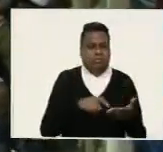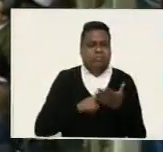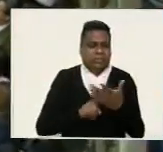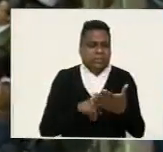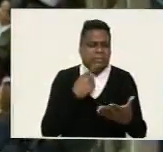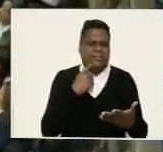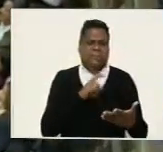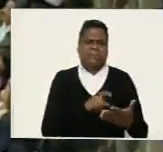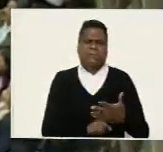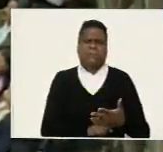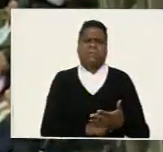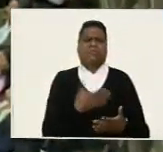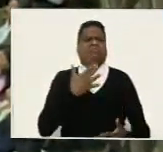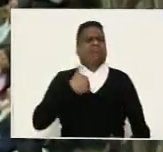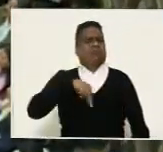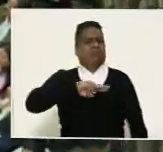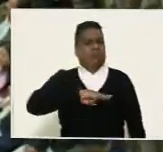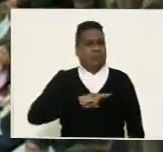eso que